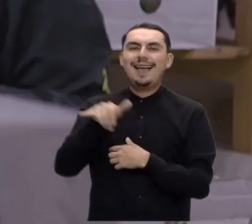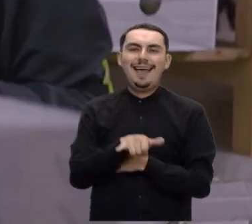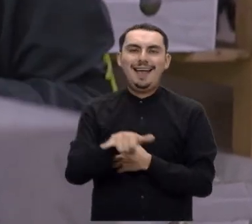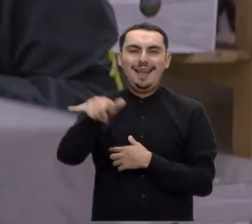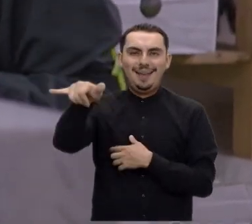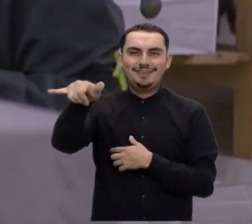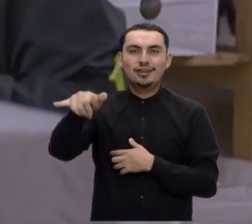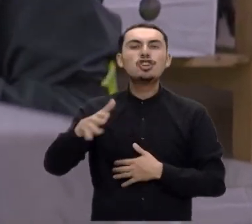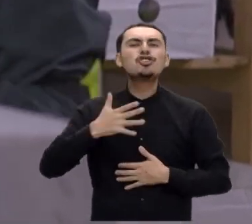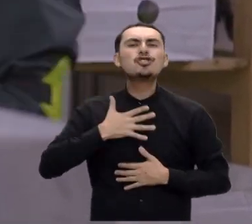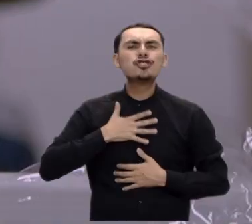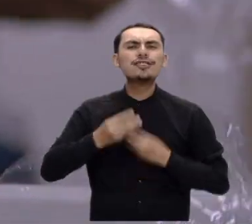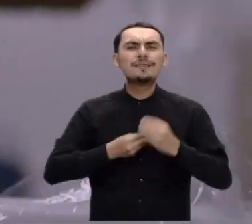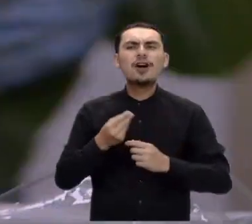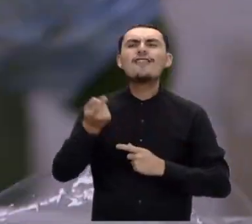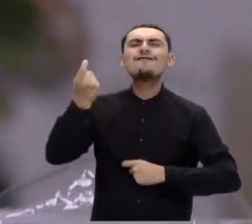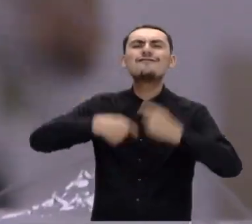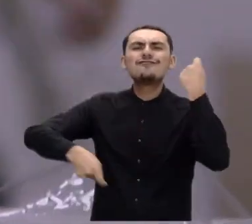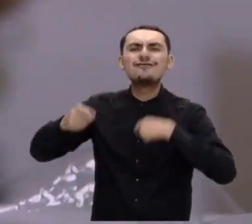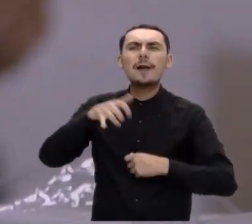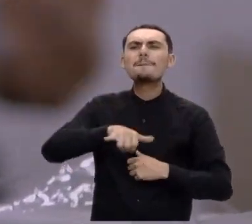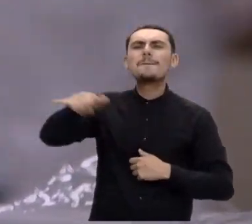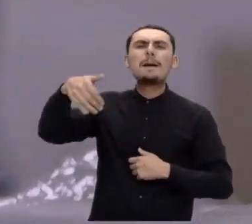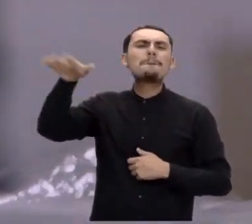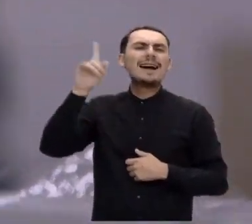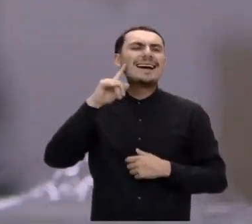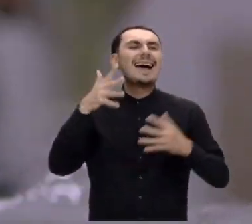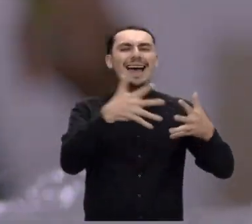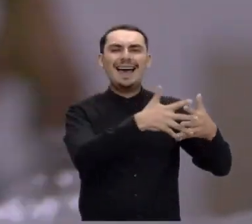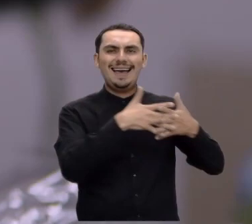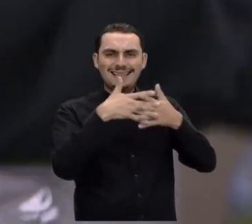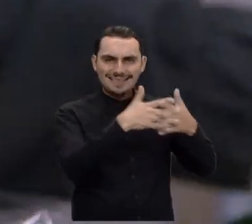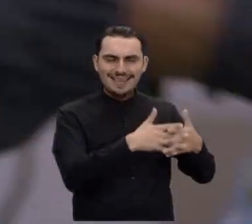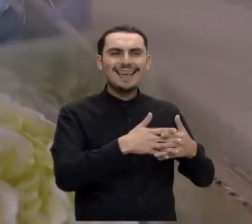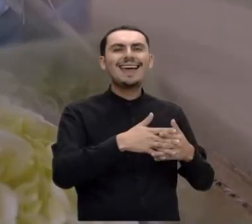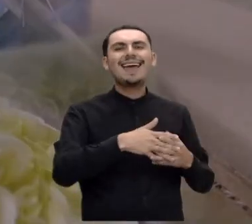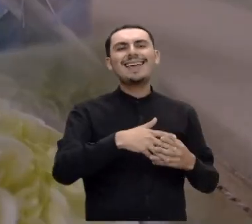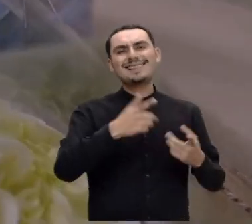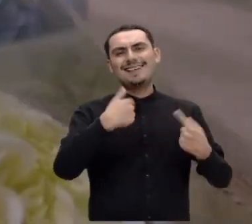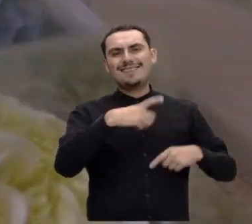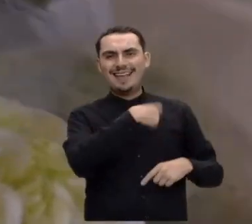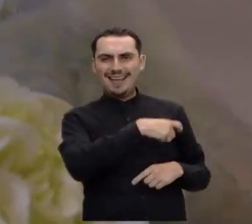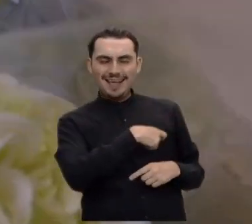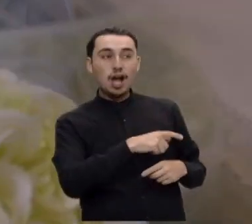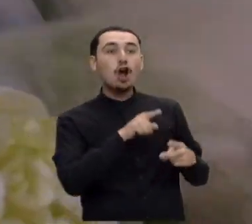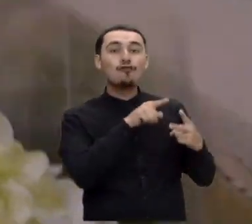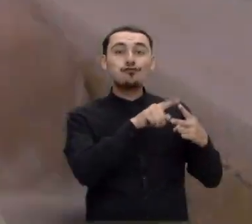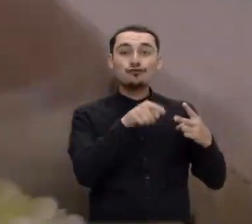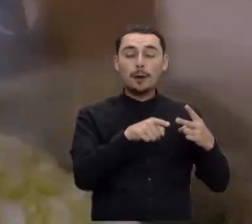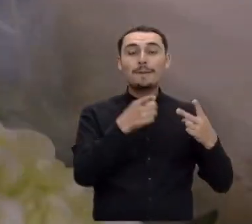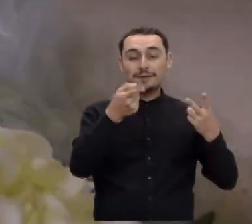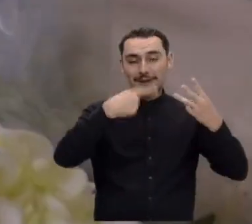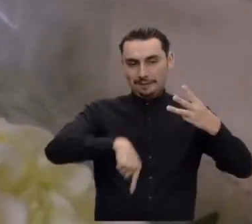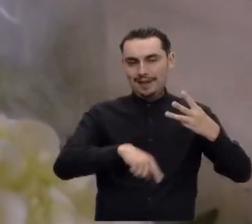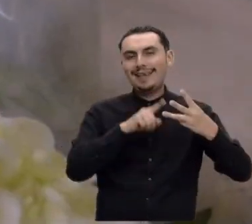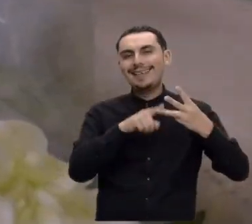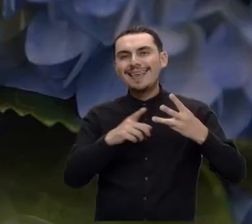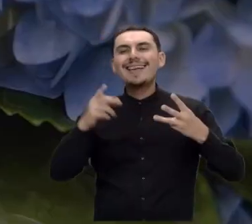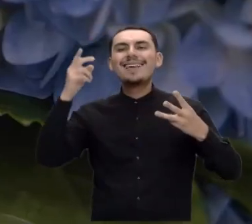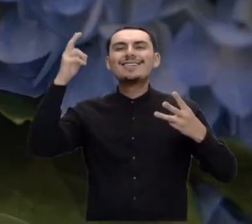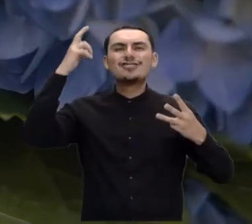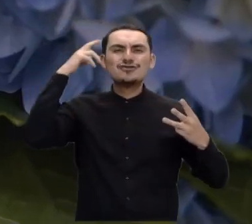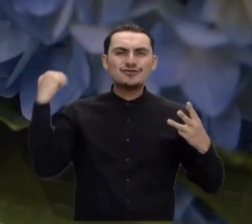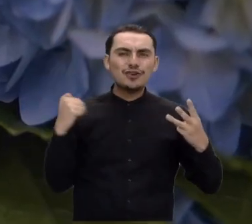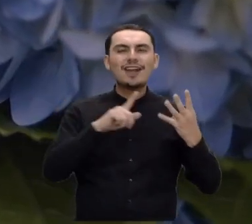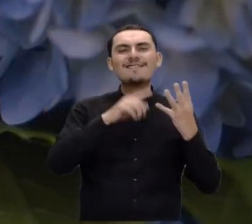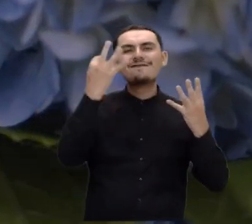aeropuerto. Nosotros exportamos flor sobre todo a Norteamérica, Estados Unidos y Canadá, pero como destino también